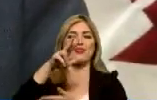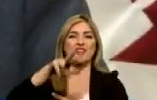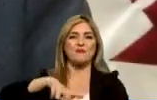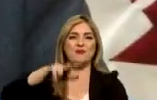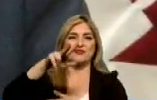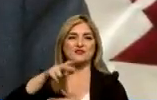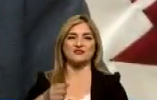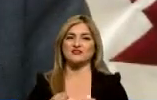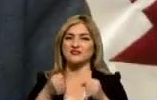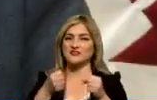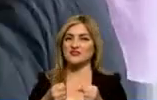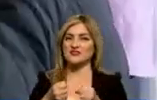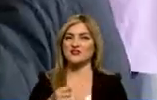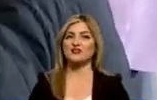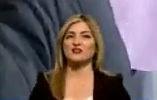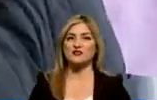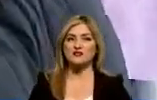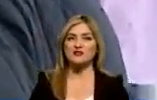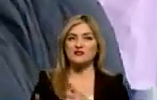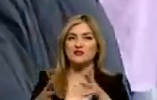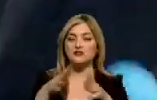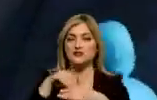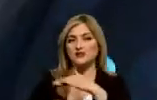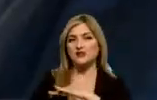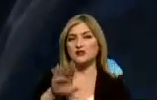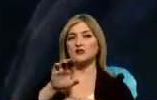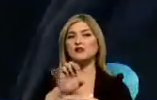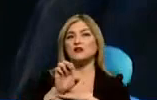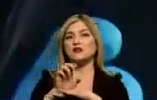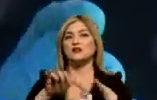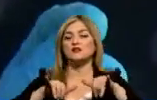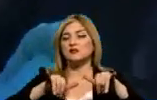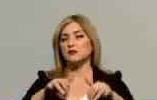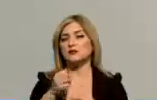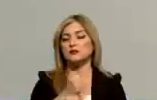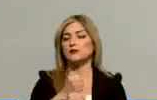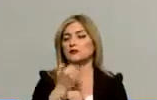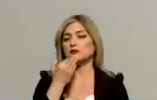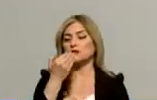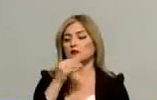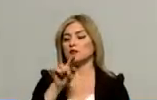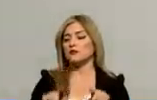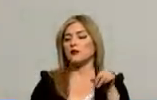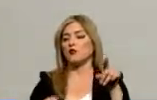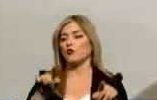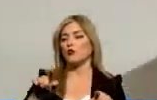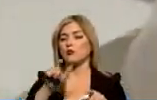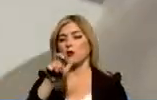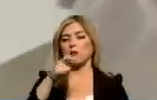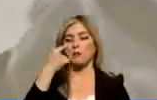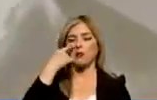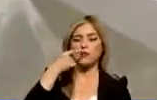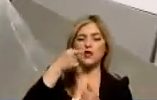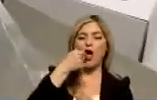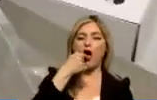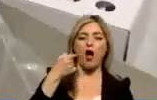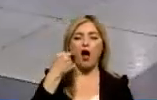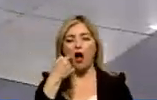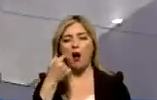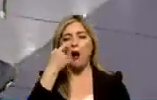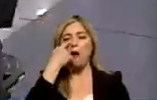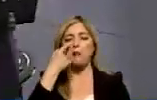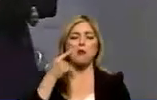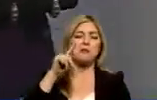ser sumamente estrictos. Sin embargo, al ingreso al país se continuará realizando de forma aleatoria una prueba rápida de antígeno.